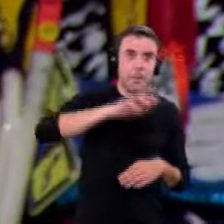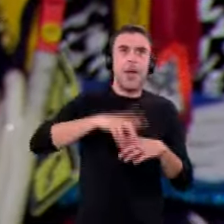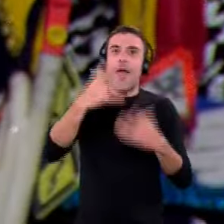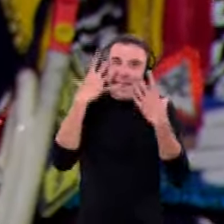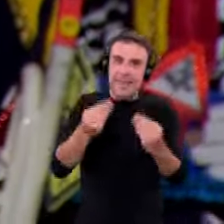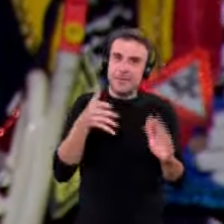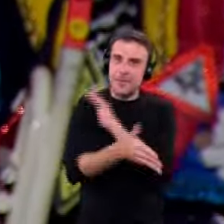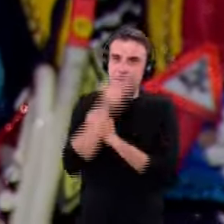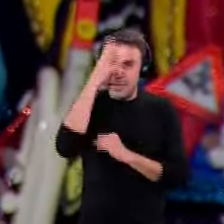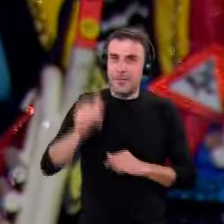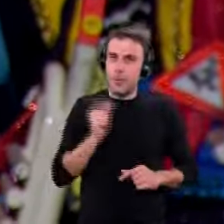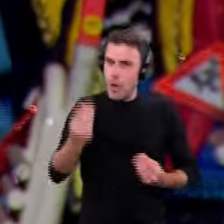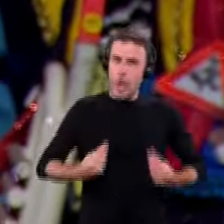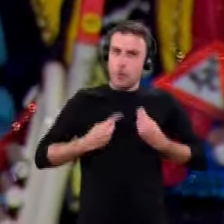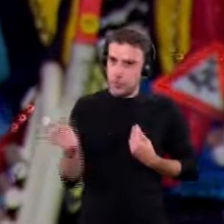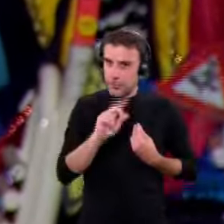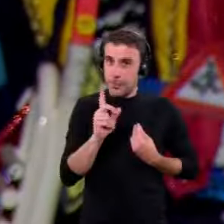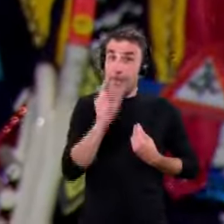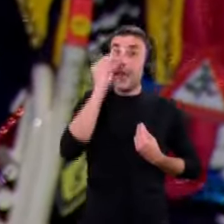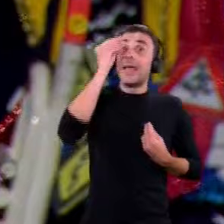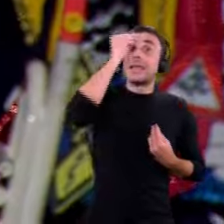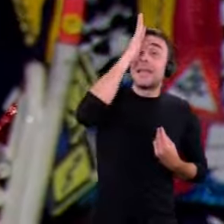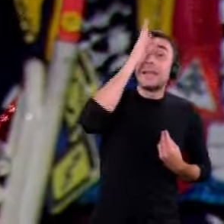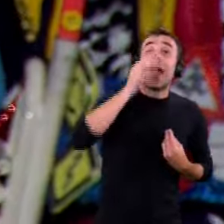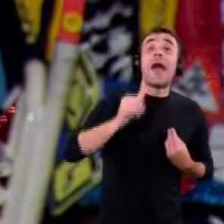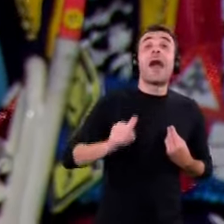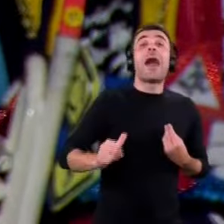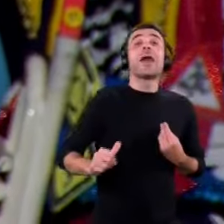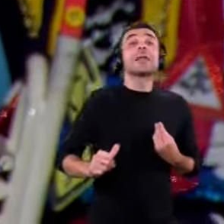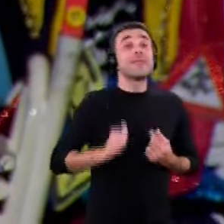asusten, inteligencia artificial